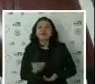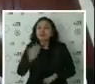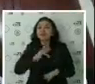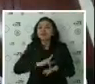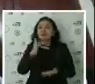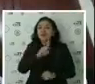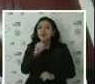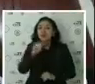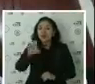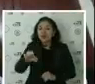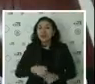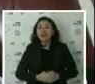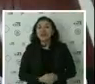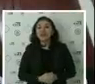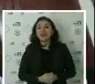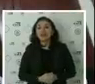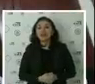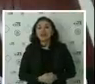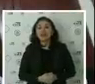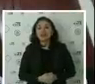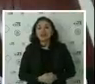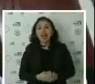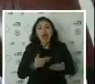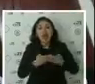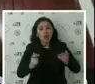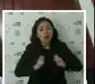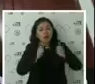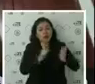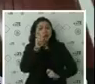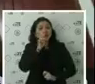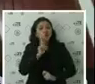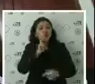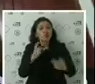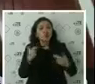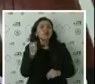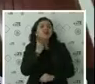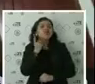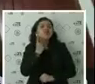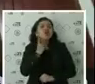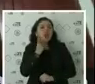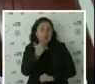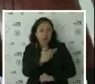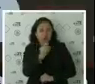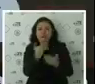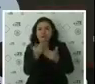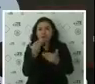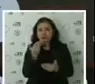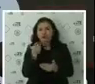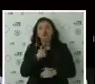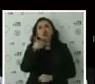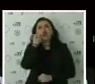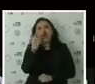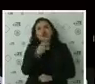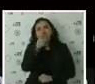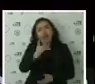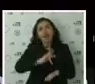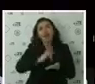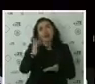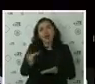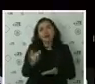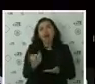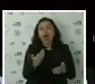Muchas gracias, Zoe. Previo a dar el uso de la voz a la diputada, quisiera agradecer